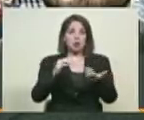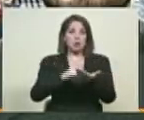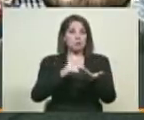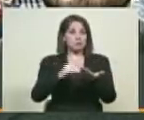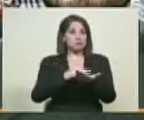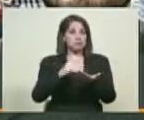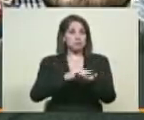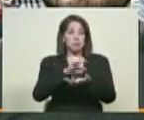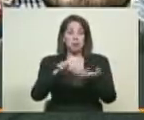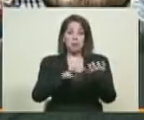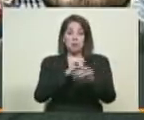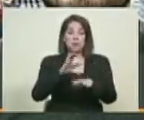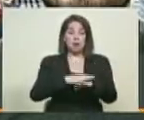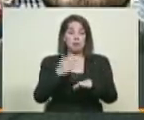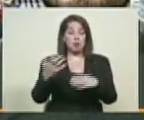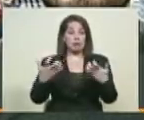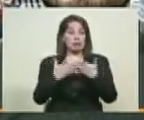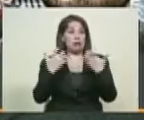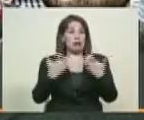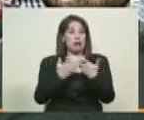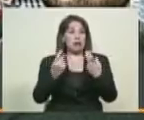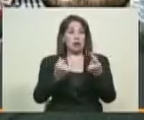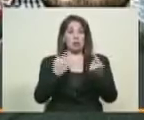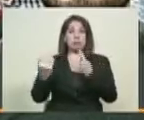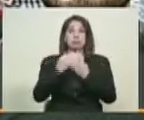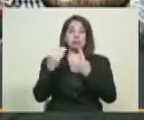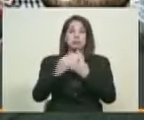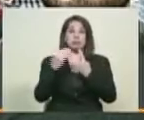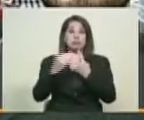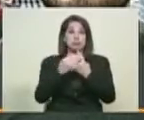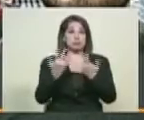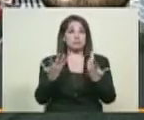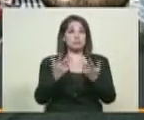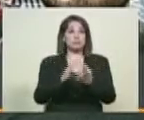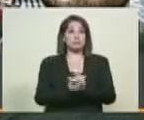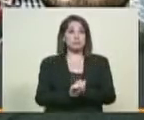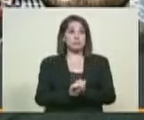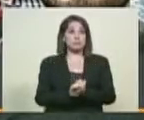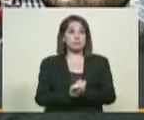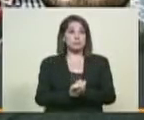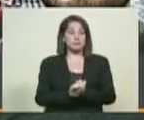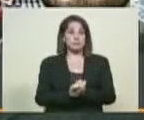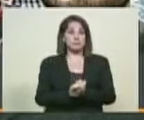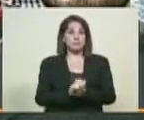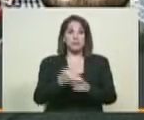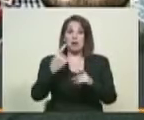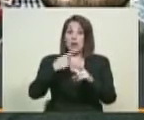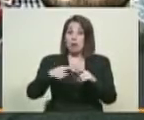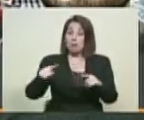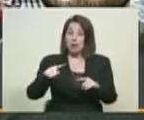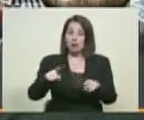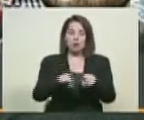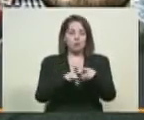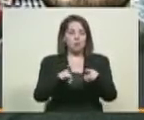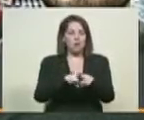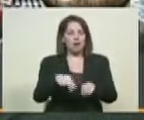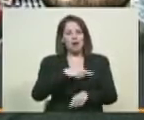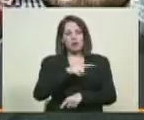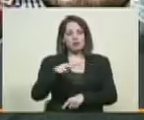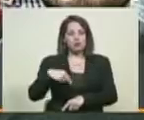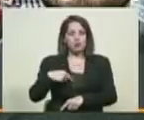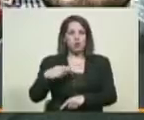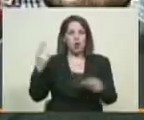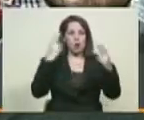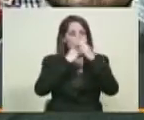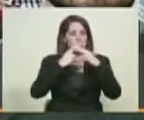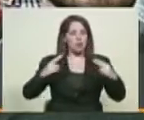Basado en una guerra económica que nos atacan a nosotros los yanquis, ¿verdad? Pero nosotros nos comprometemos en cuidarlas,